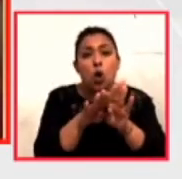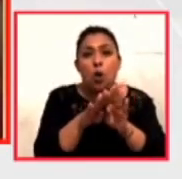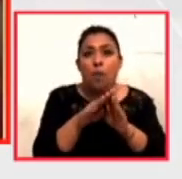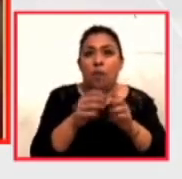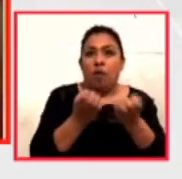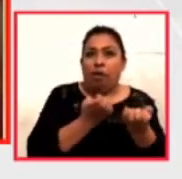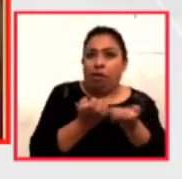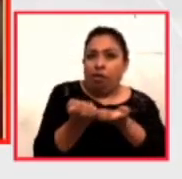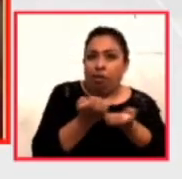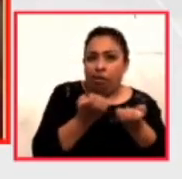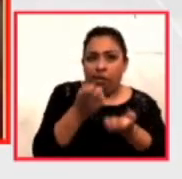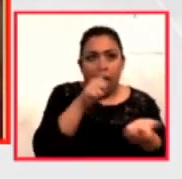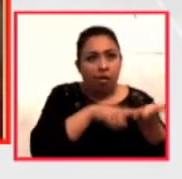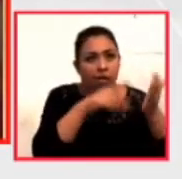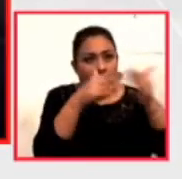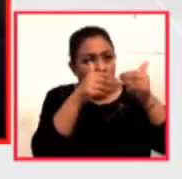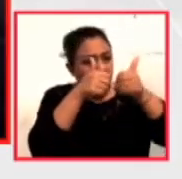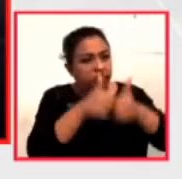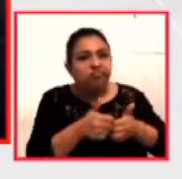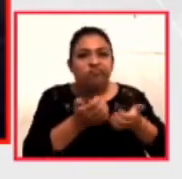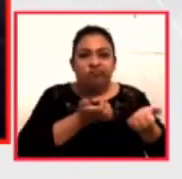físico en casa.